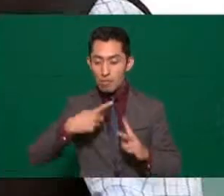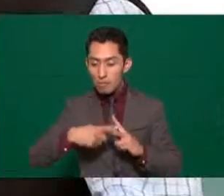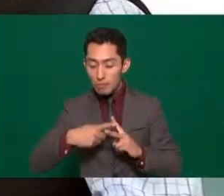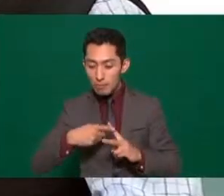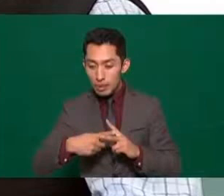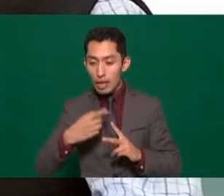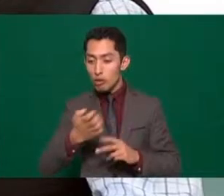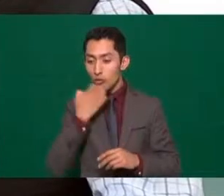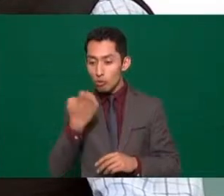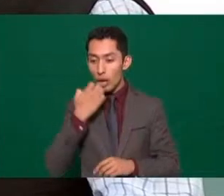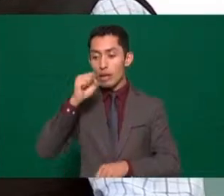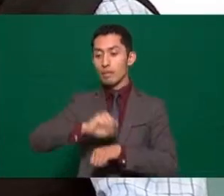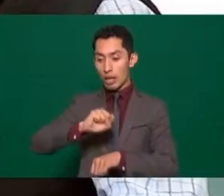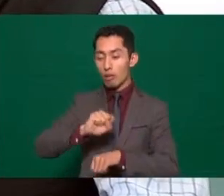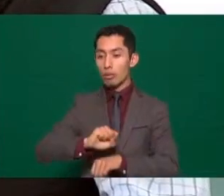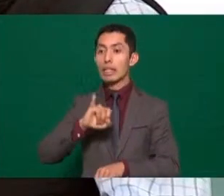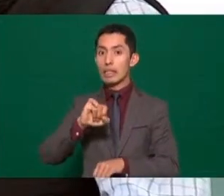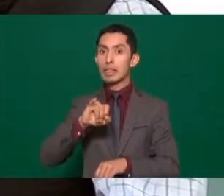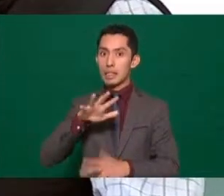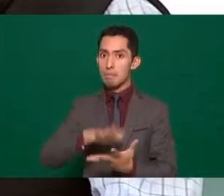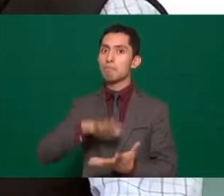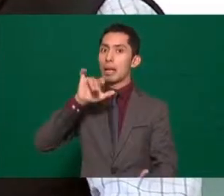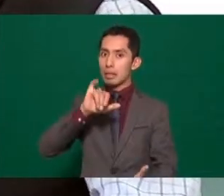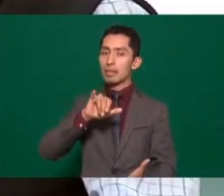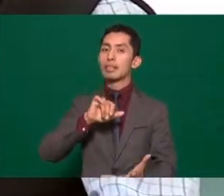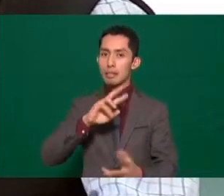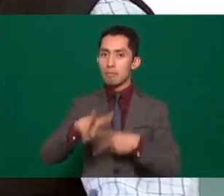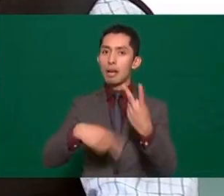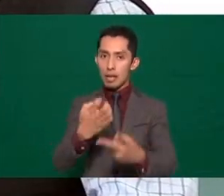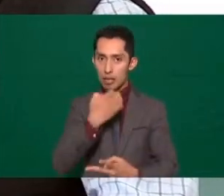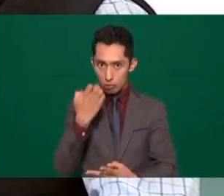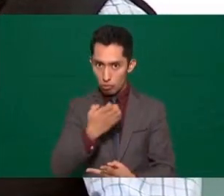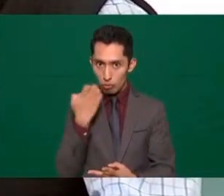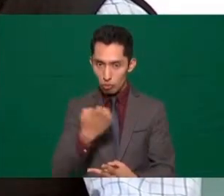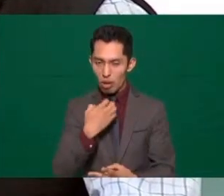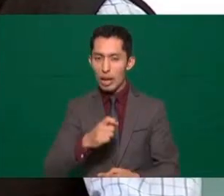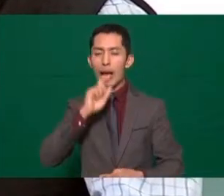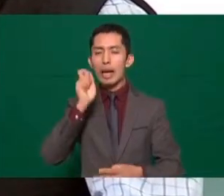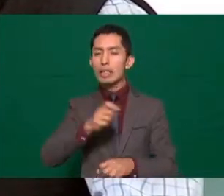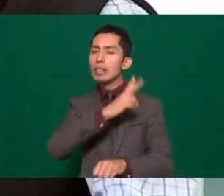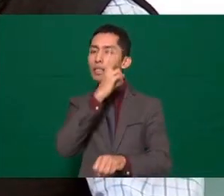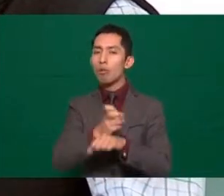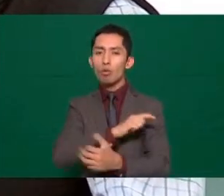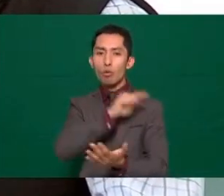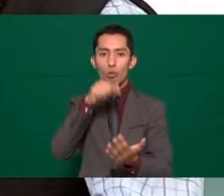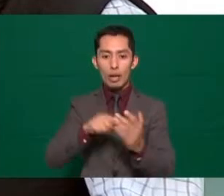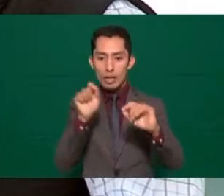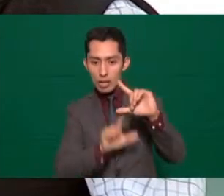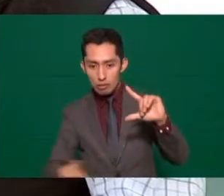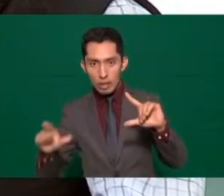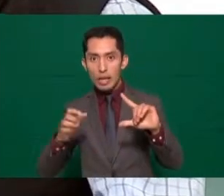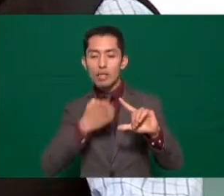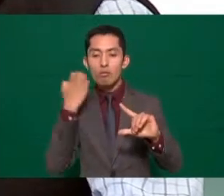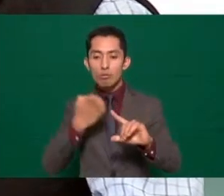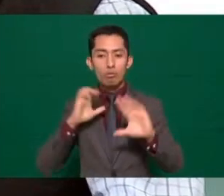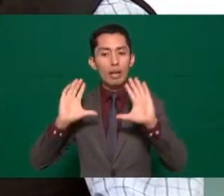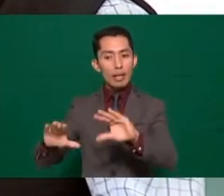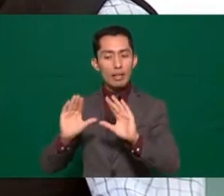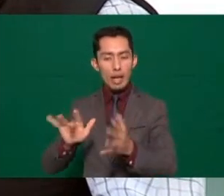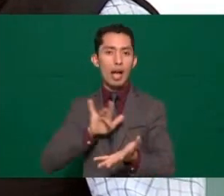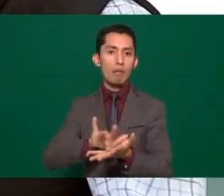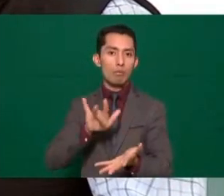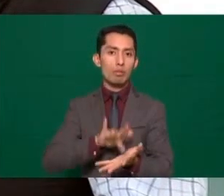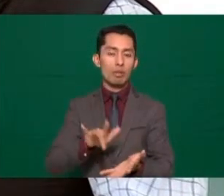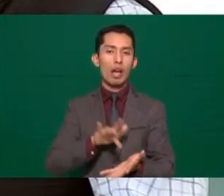nivel secundaria asiste a la escuela, ubicándonos en el segundo lugar nacional en cobertura. El